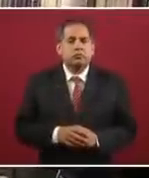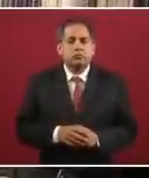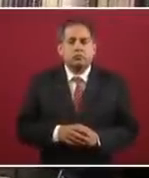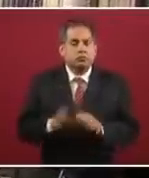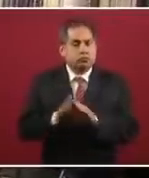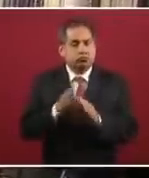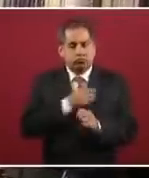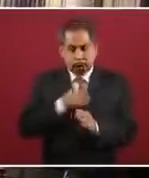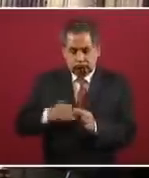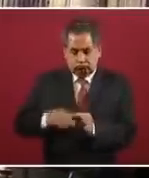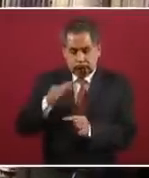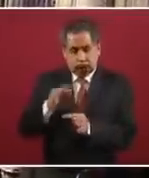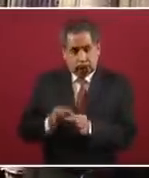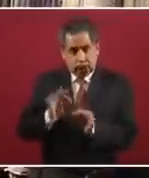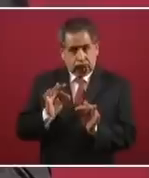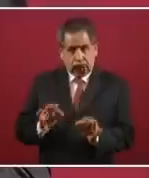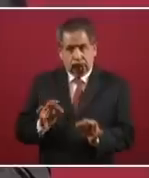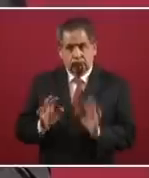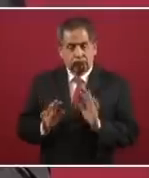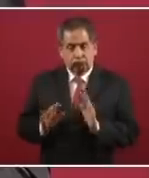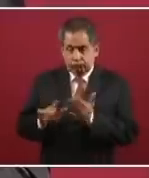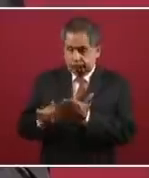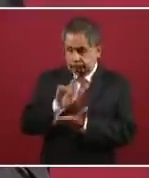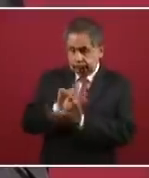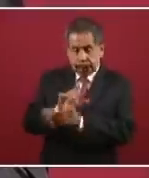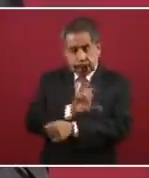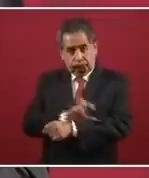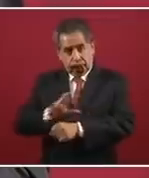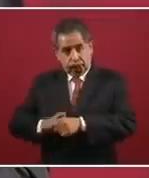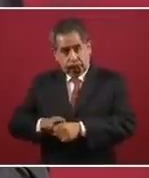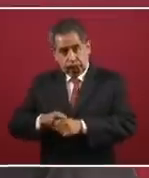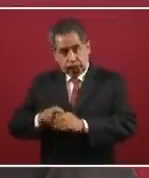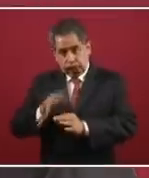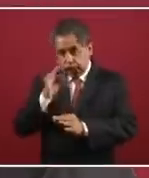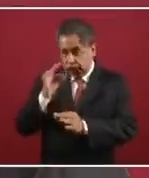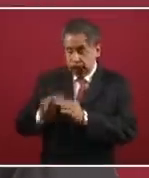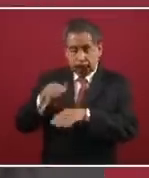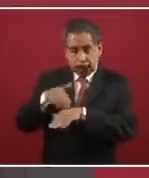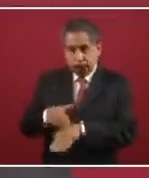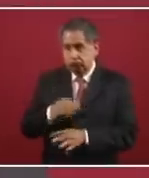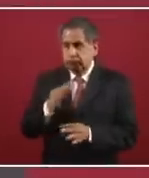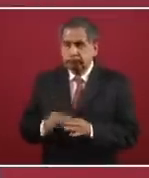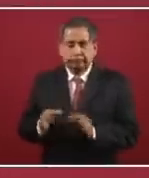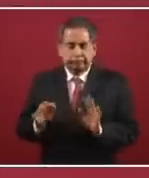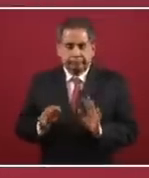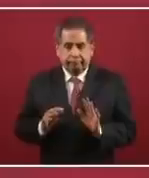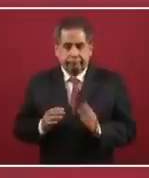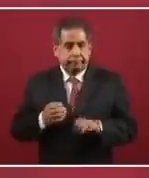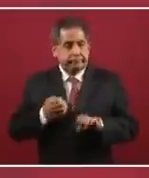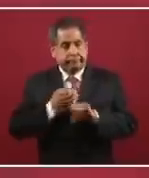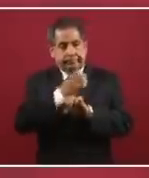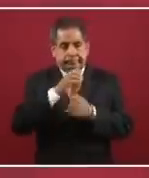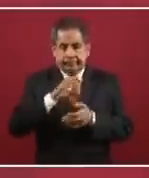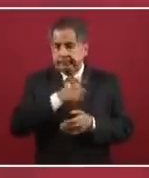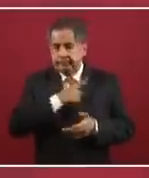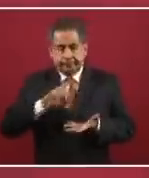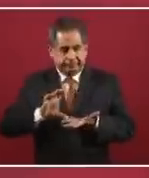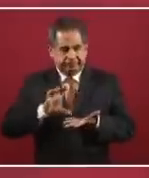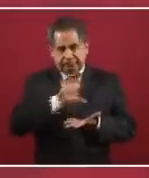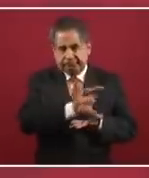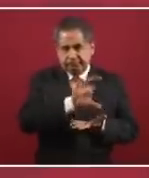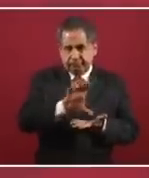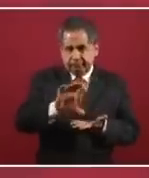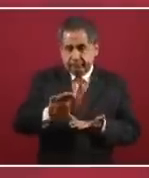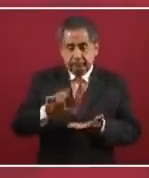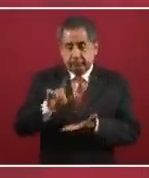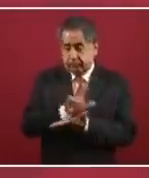de cumplir con la ley de coordinación fiscal. O sea, a los estados se les tiene que entregar lo que